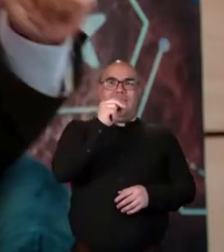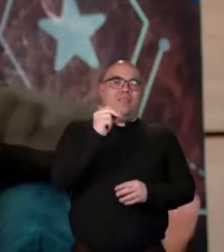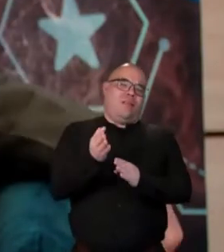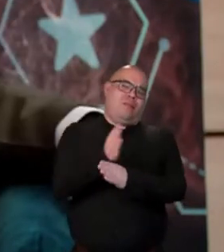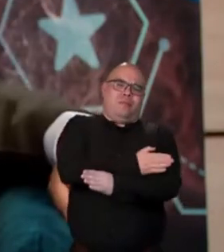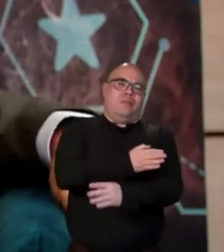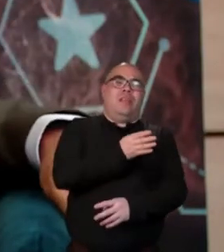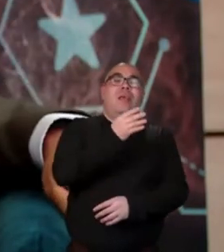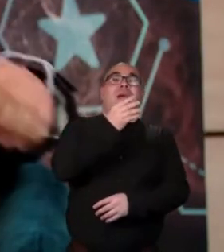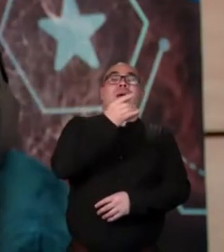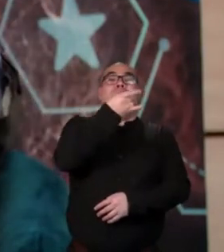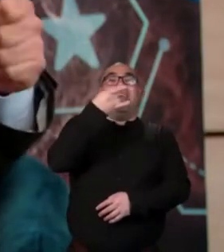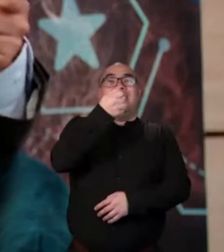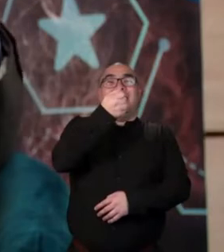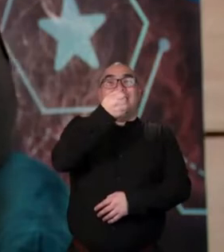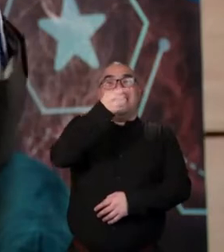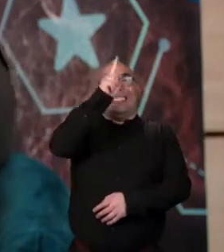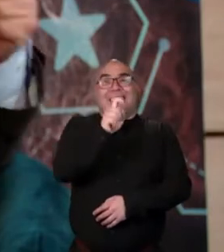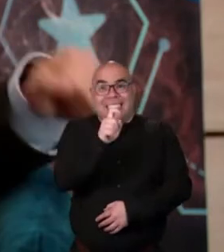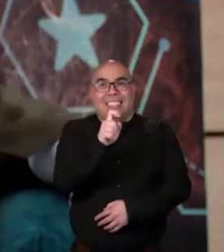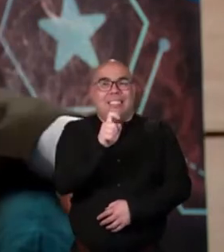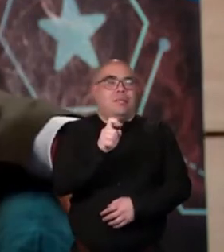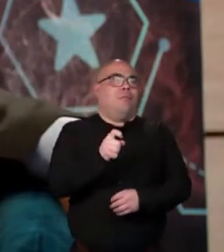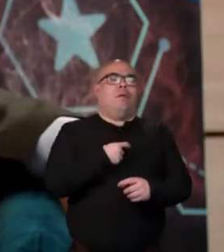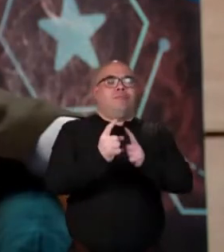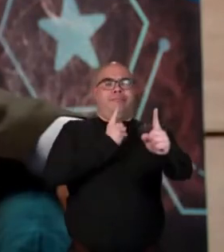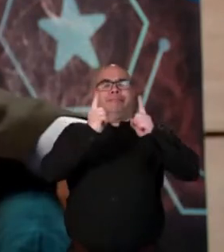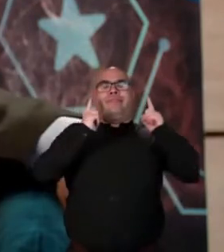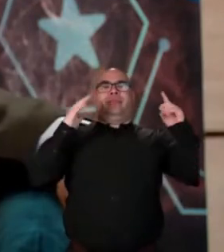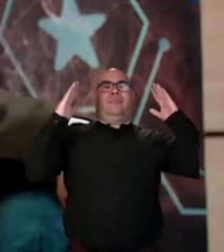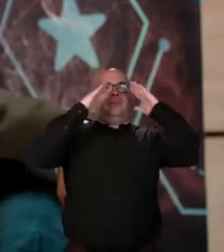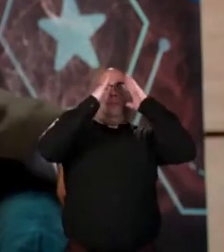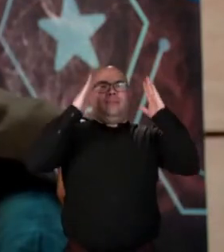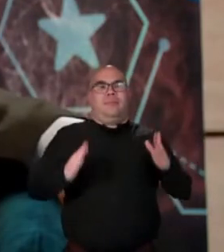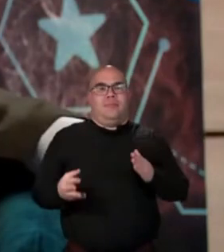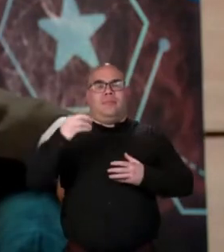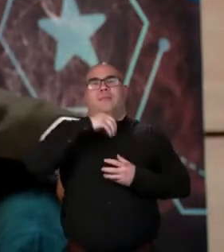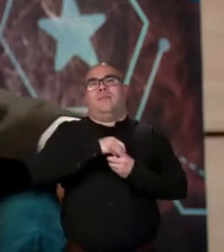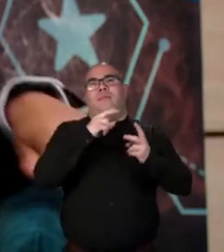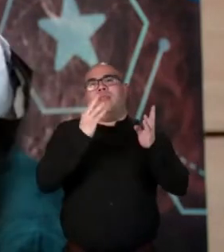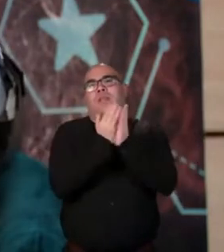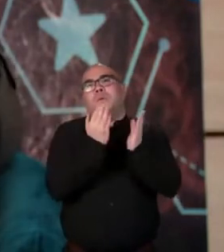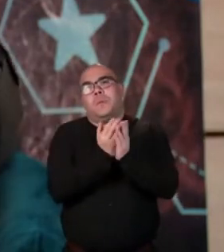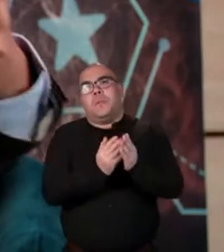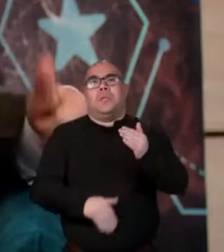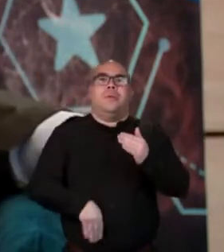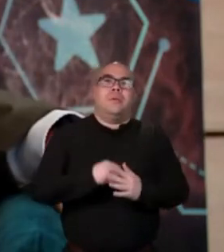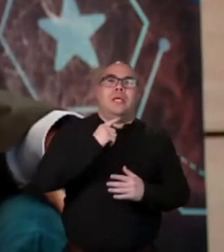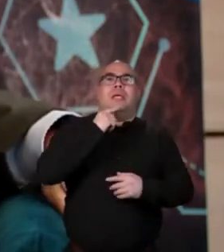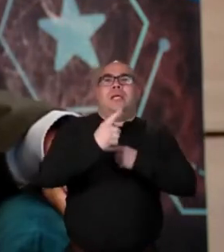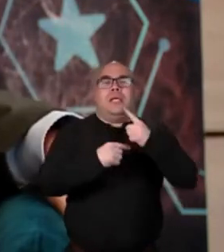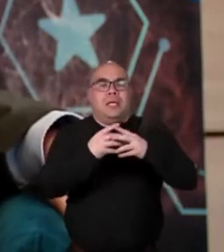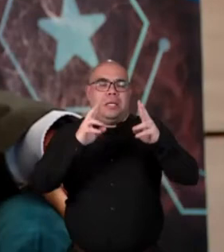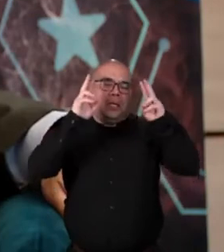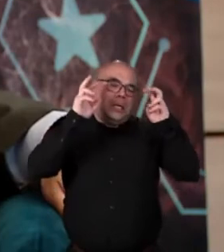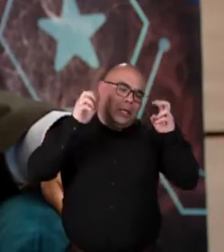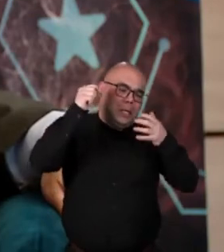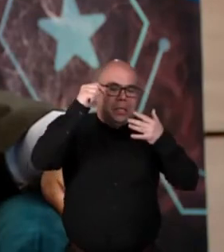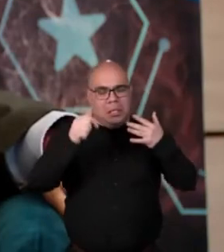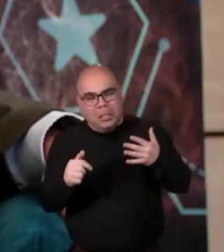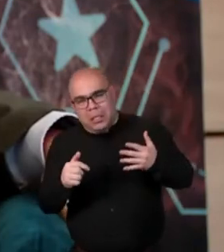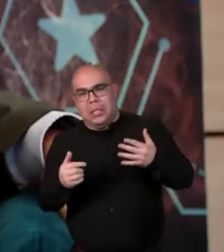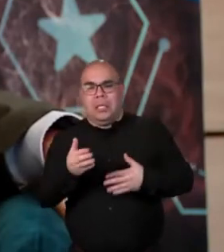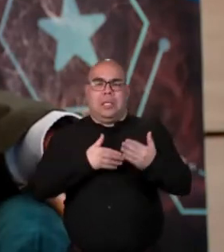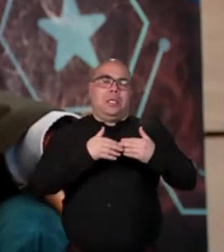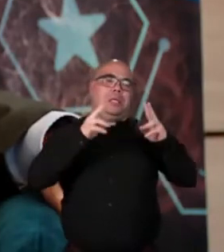marzo iniciando la semana que ya todos nos fuimos para para la casa los estudiantes ya empezaron a retornar ayudarles al retorno a sus